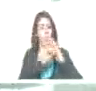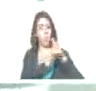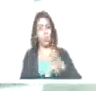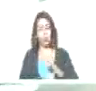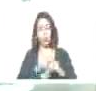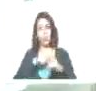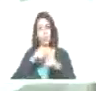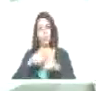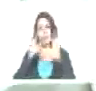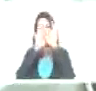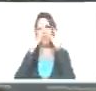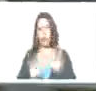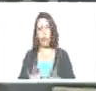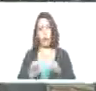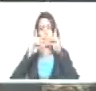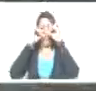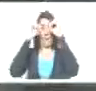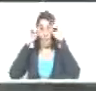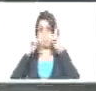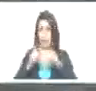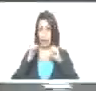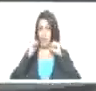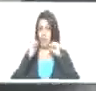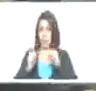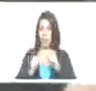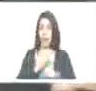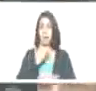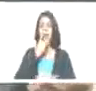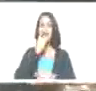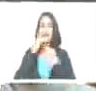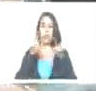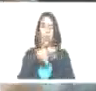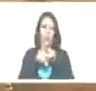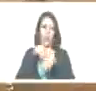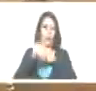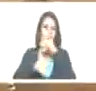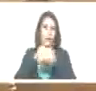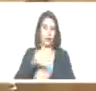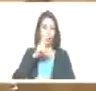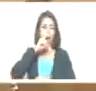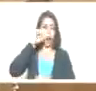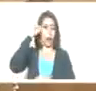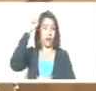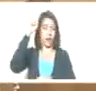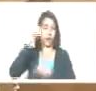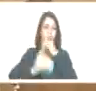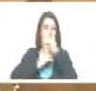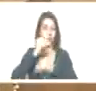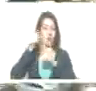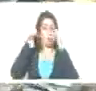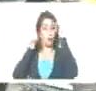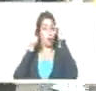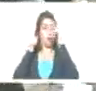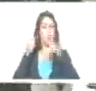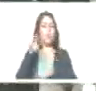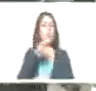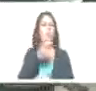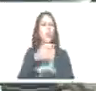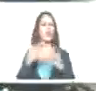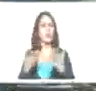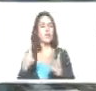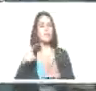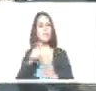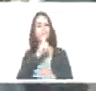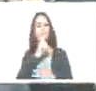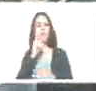tan determinante, tan firme, tan valiente, como lo ha hecho Maduro, como lo hizo Hugo Chávez. ¡Búsquenlo! ¡Denme un nombre! ¡Un